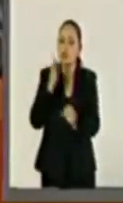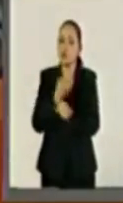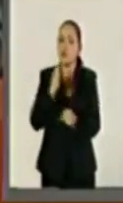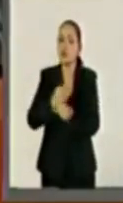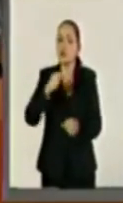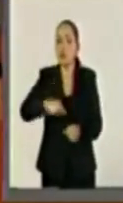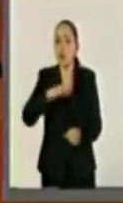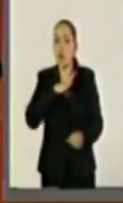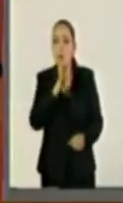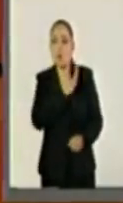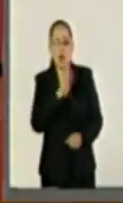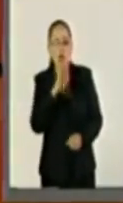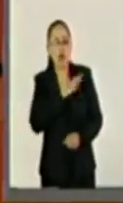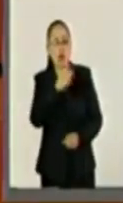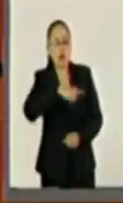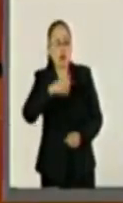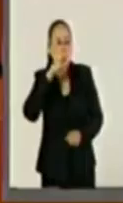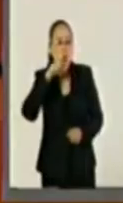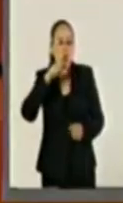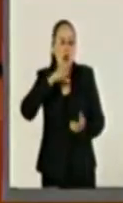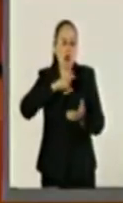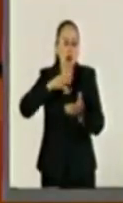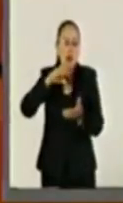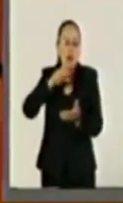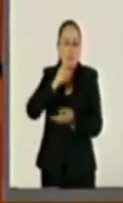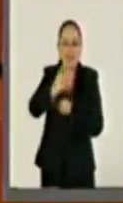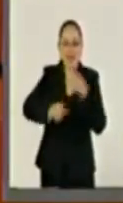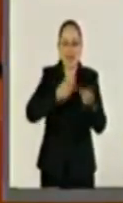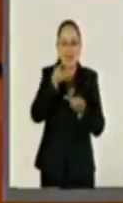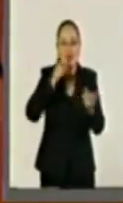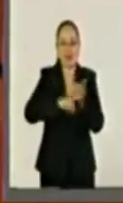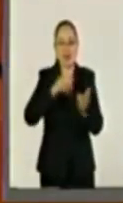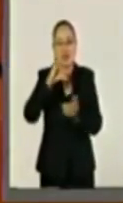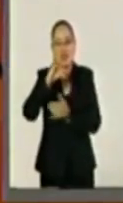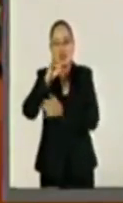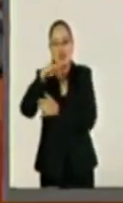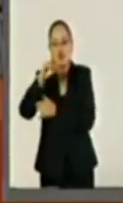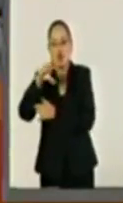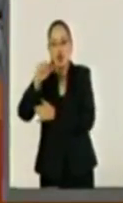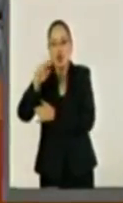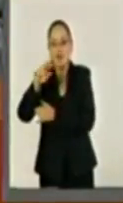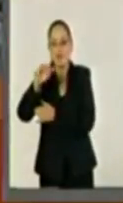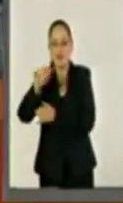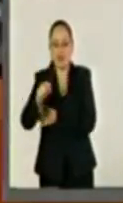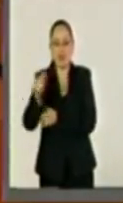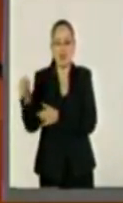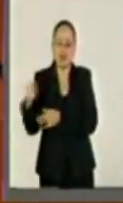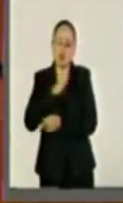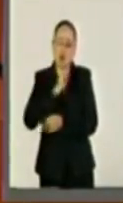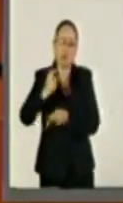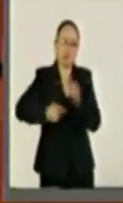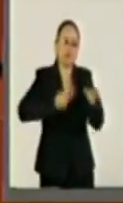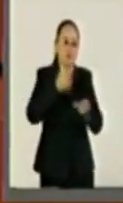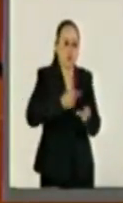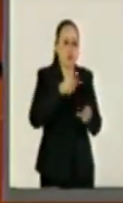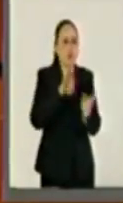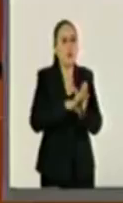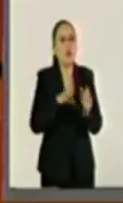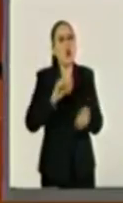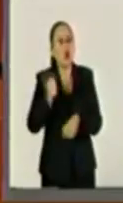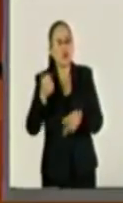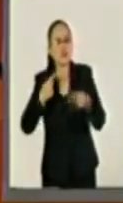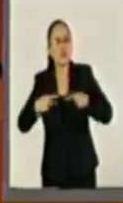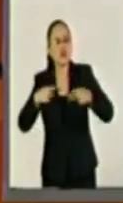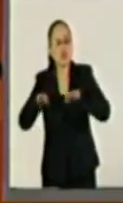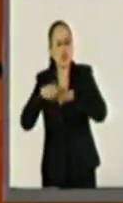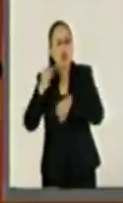tengan la posibilidad de acceder a los créditos del Infonavit. ¿Por qué otros trabajadores sí y estos que trabajan en el hogar no